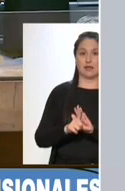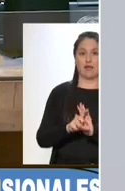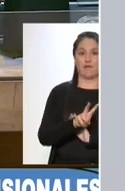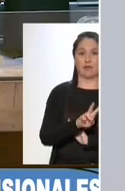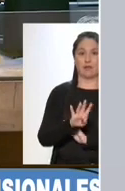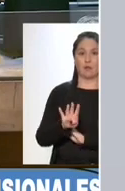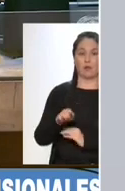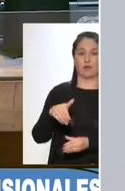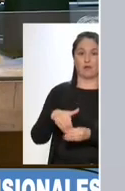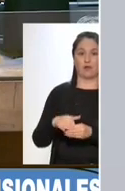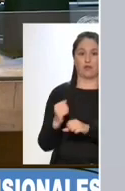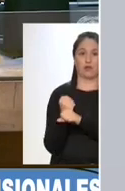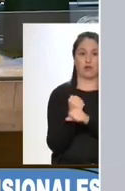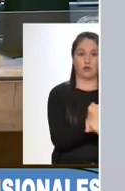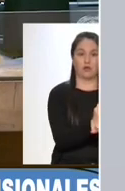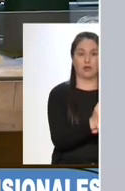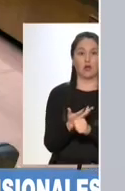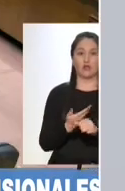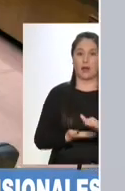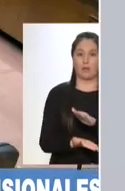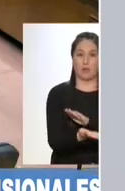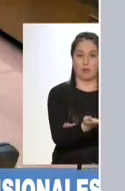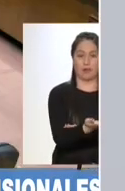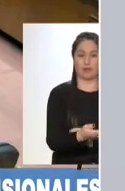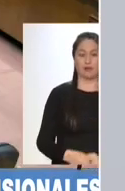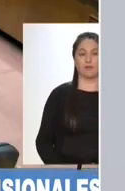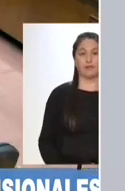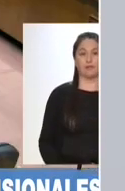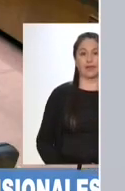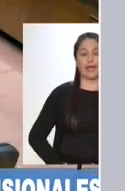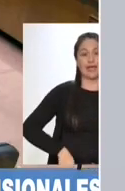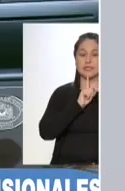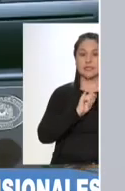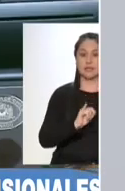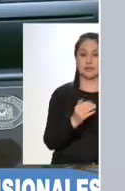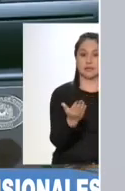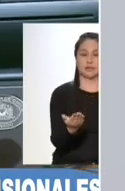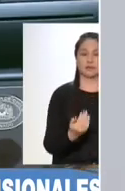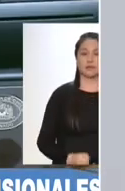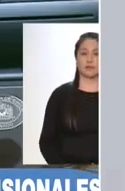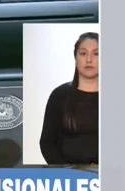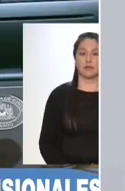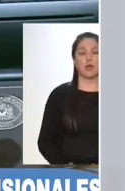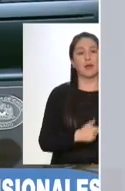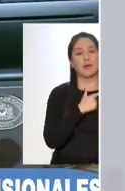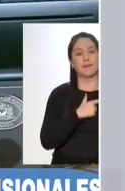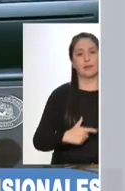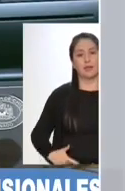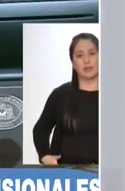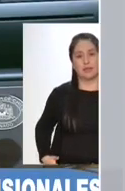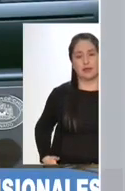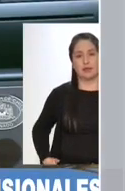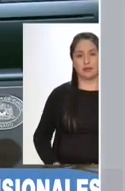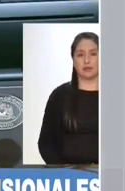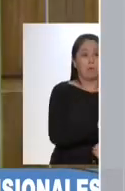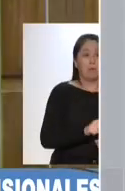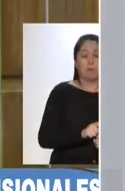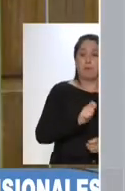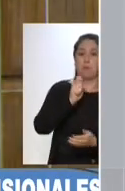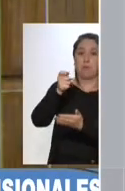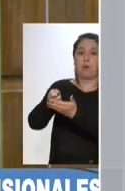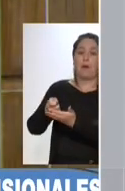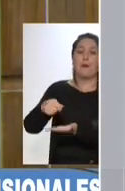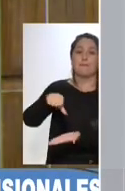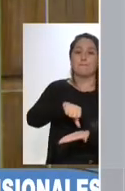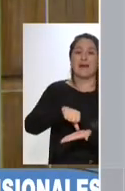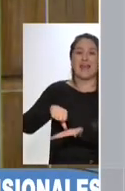sector quiere representar, cuál tiene dos cosas. Primero, que efectivamente suban las pensiones y la